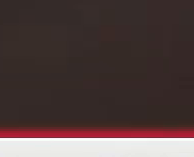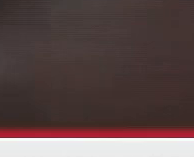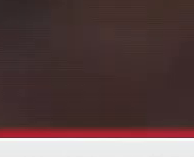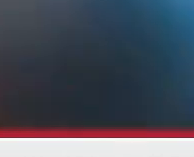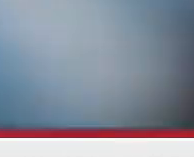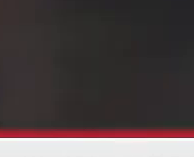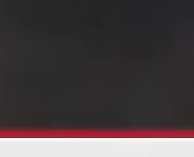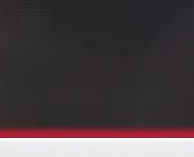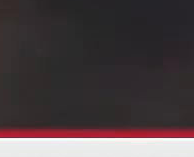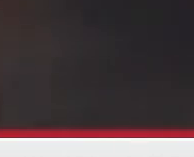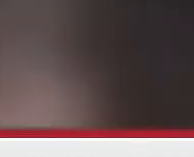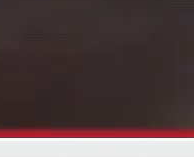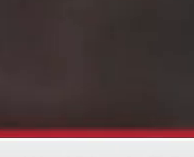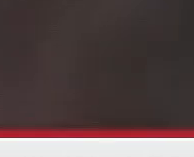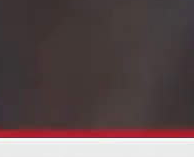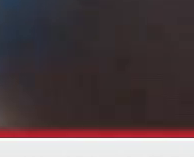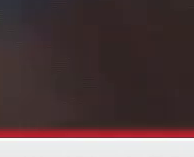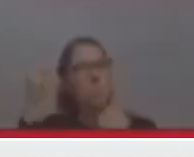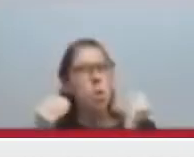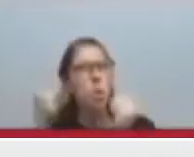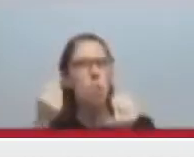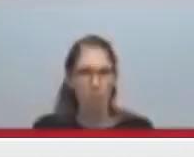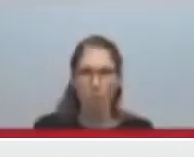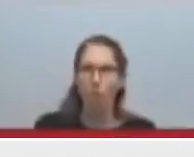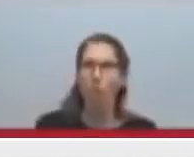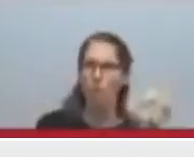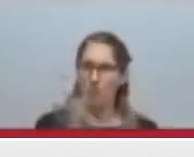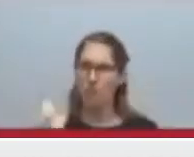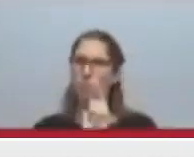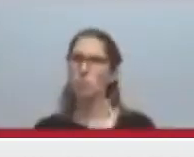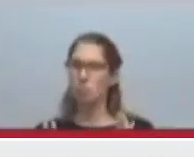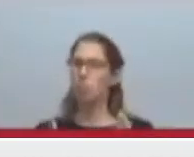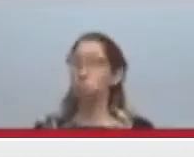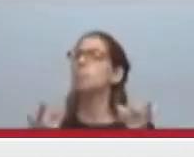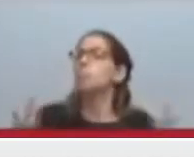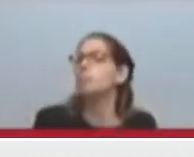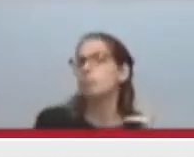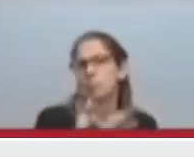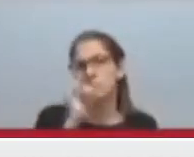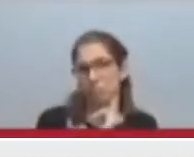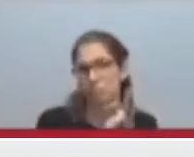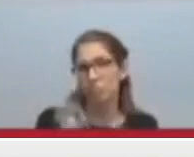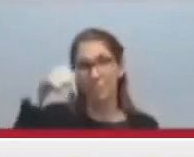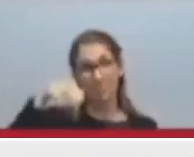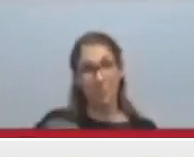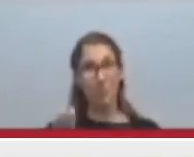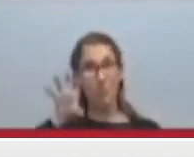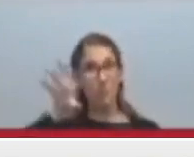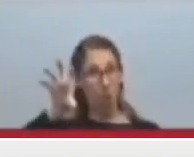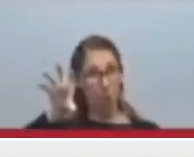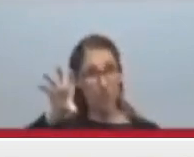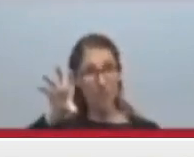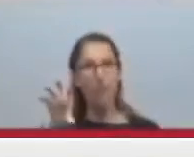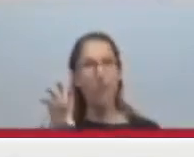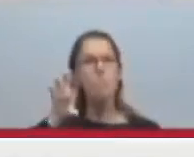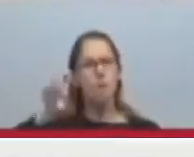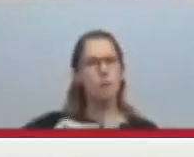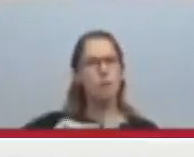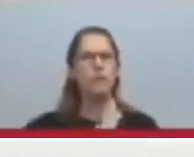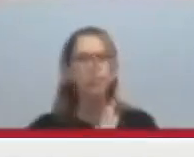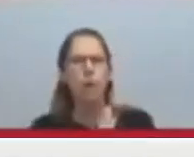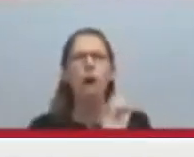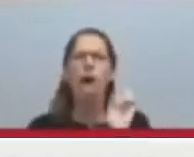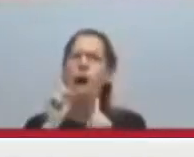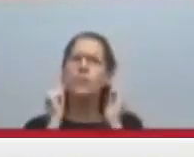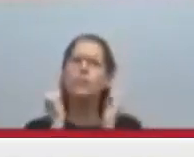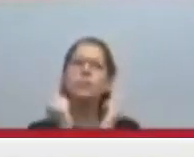expresarse. Escuchemos. Hoy tengo para decirles que acá en la provincia también rebelarse es hablar